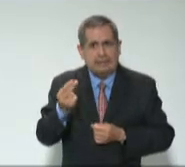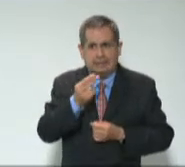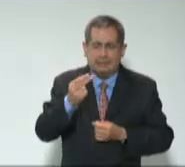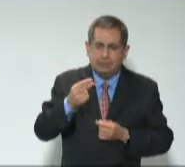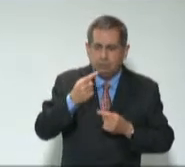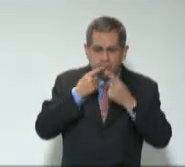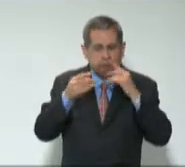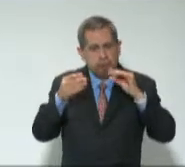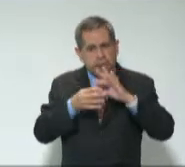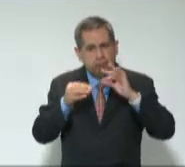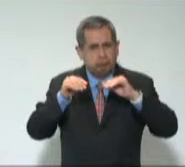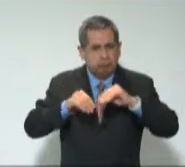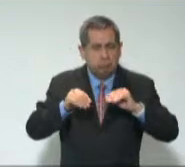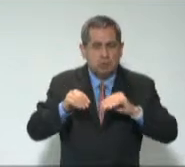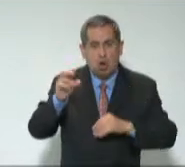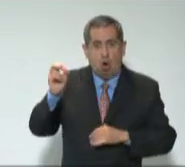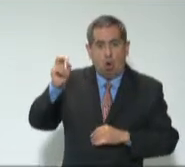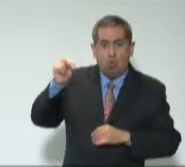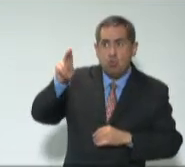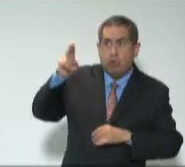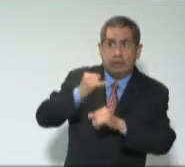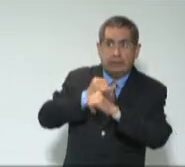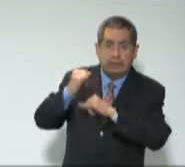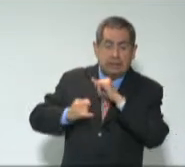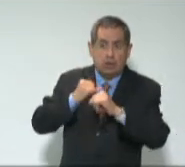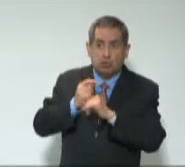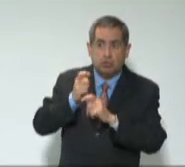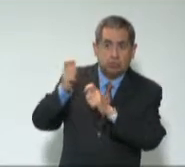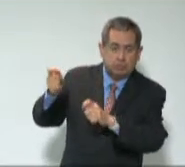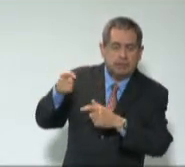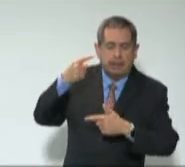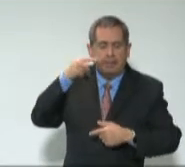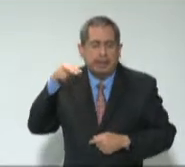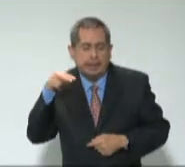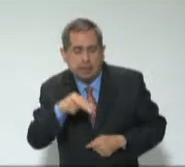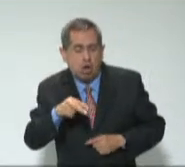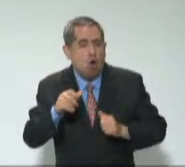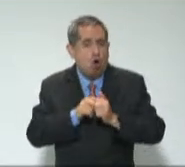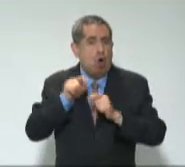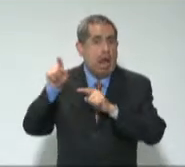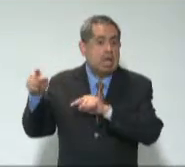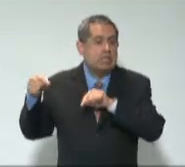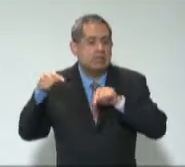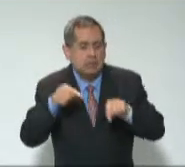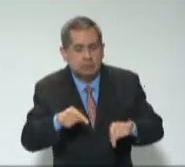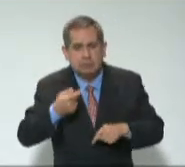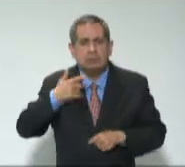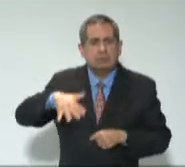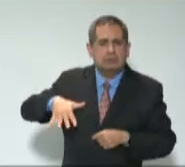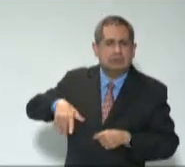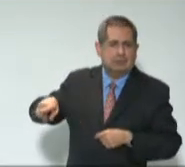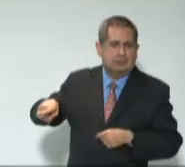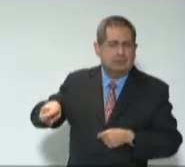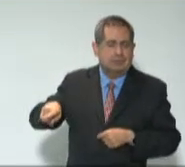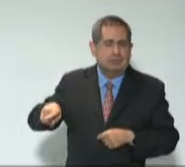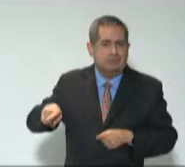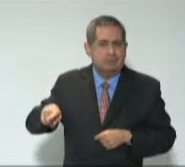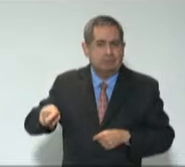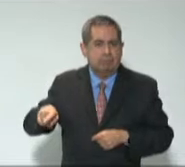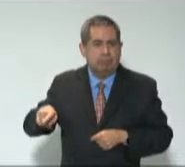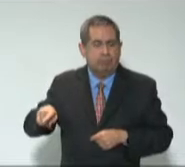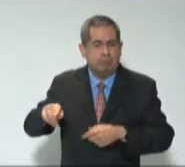a la a la al organismo internacional el unops para que a través de ella como nos explicaba también eh